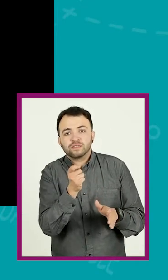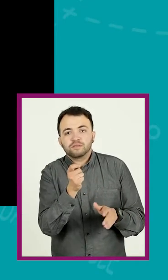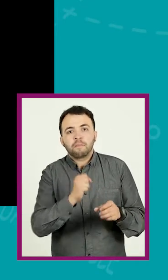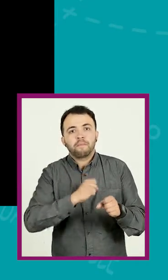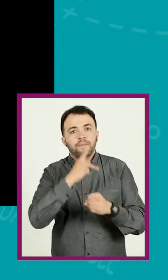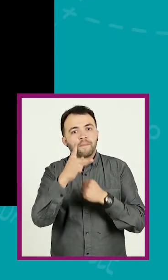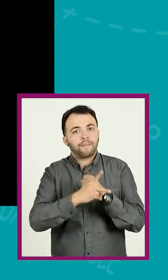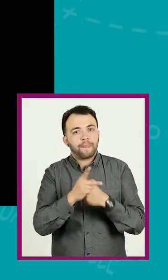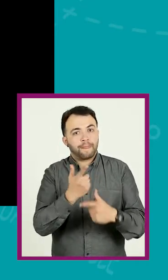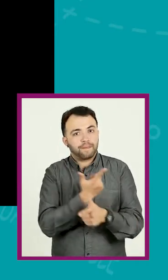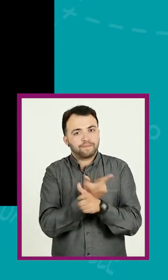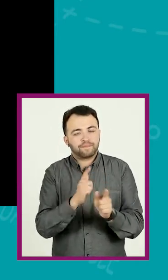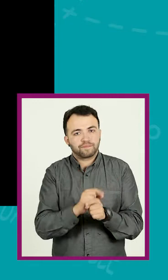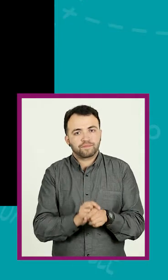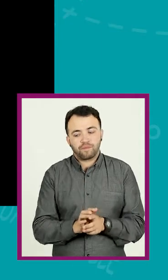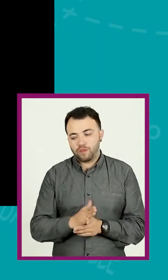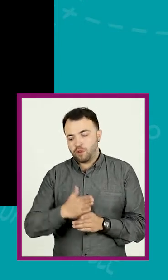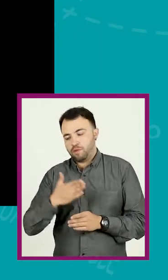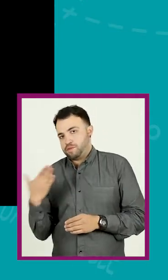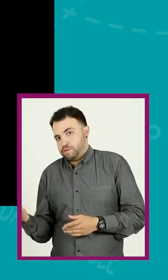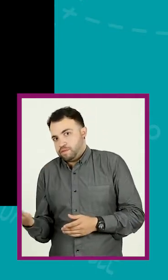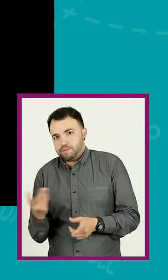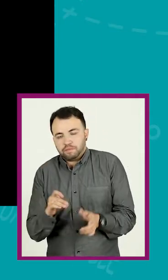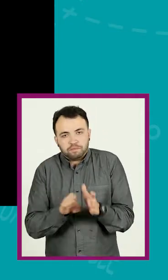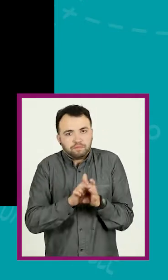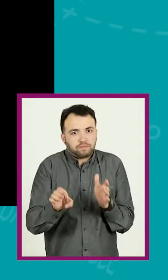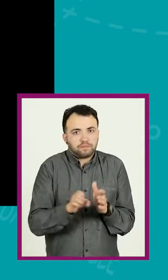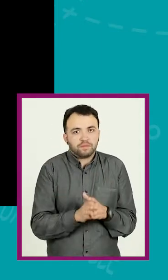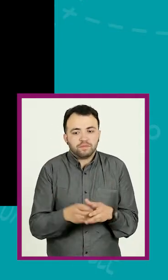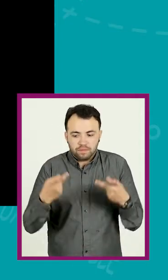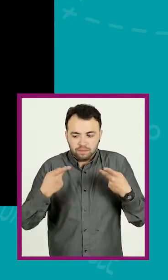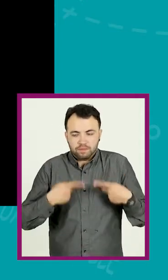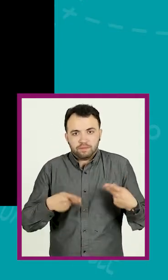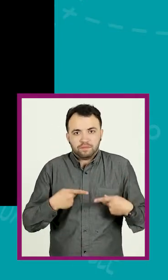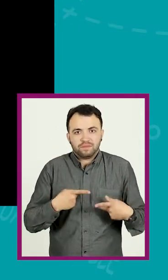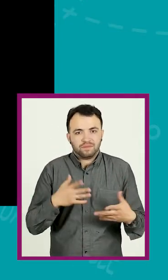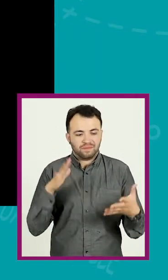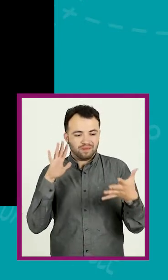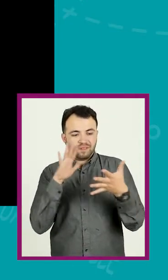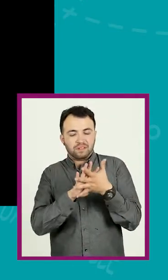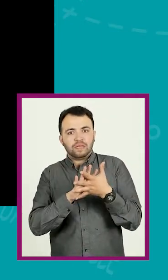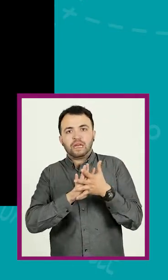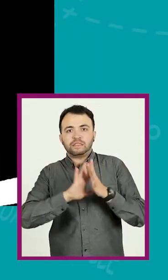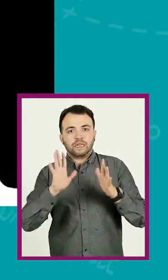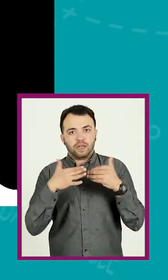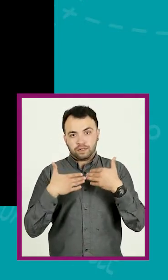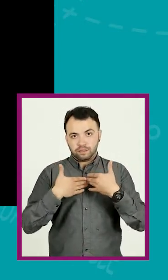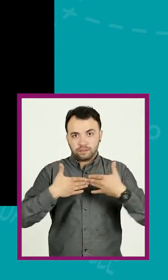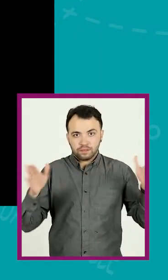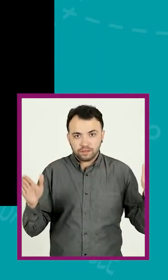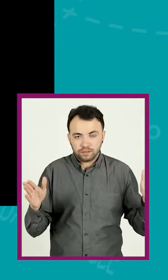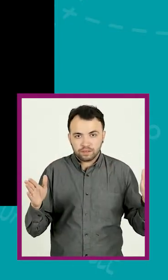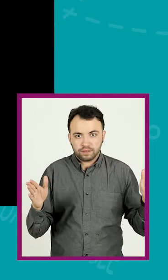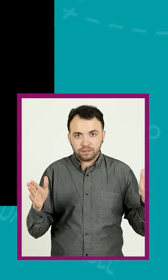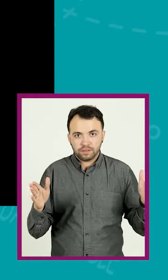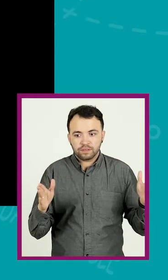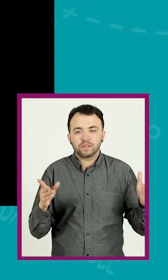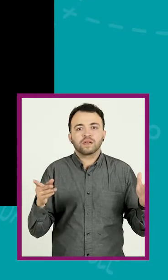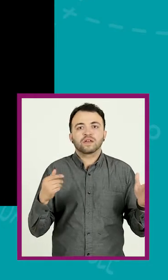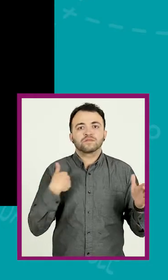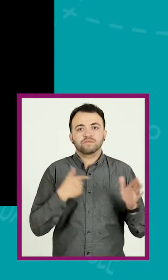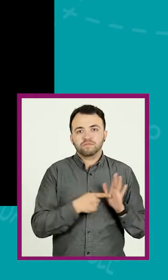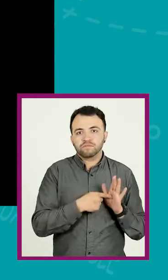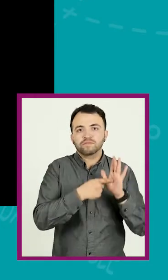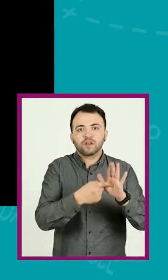libre. Por otro lado, cuando una persona cumple una condena en la cárcel y sale de su lugar de